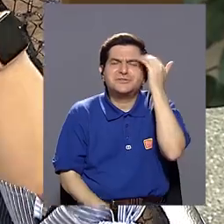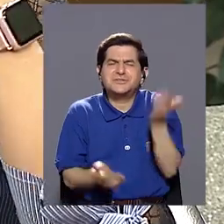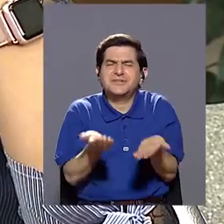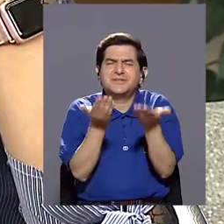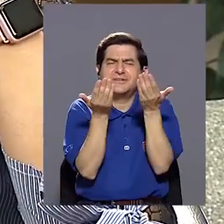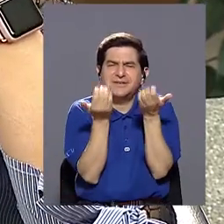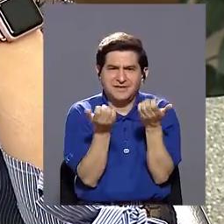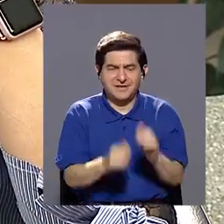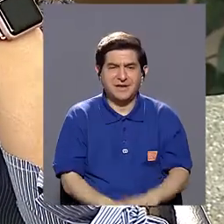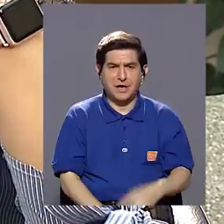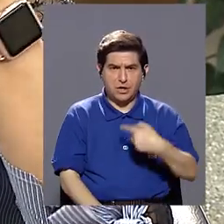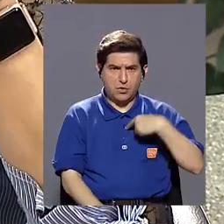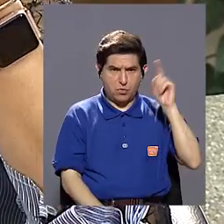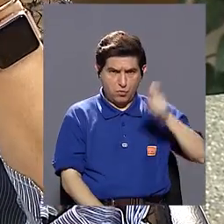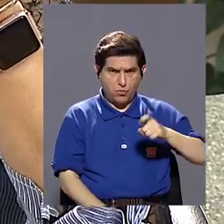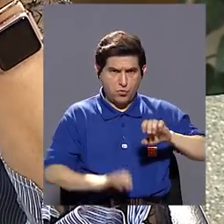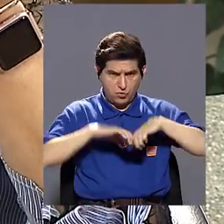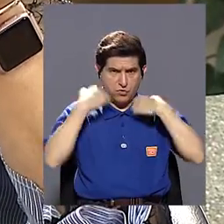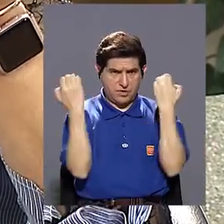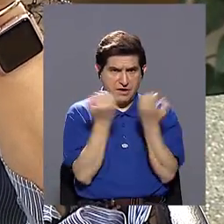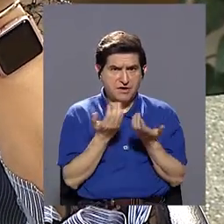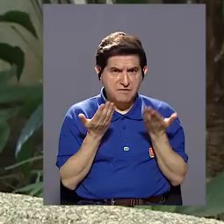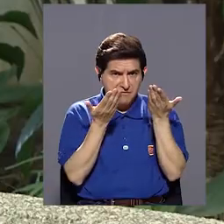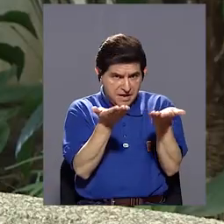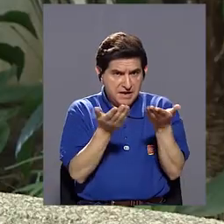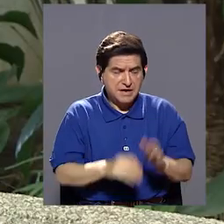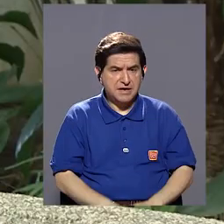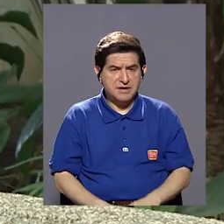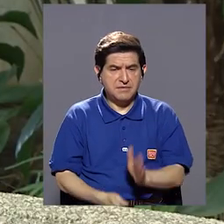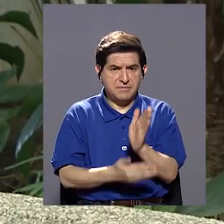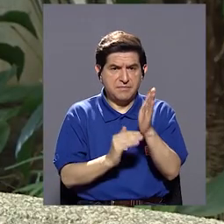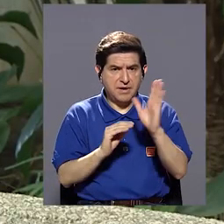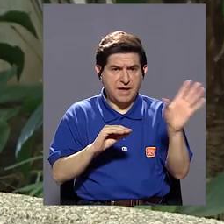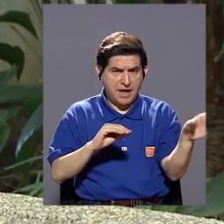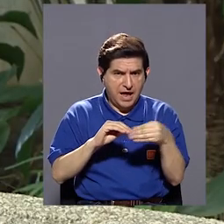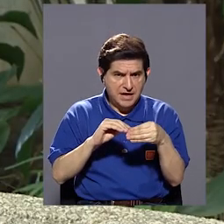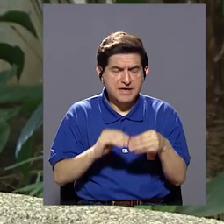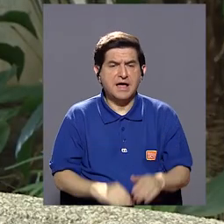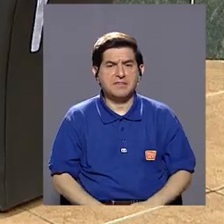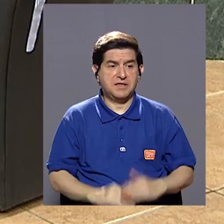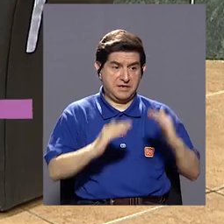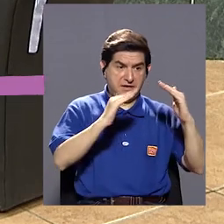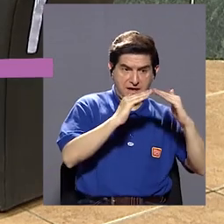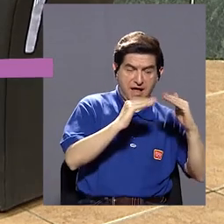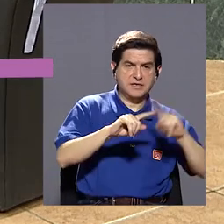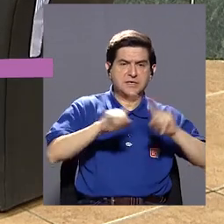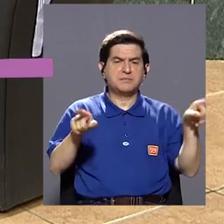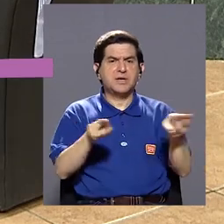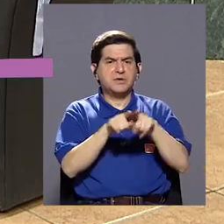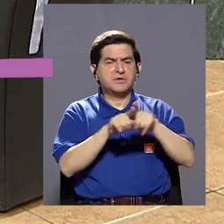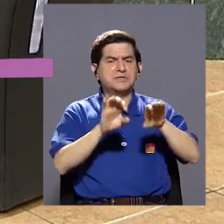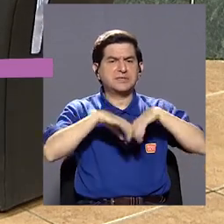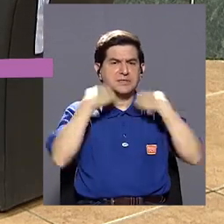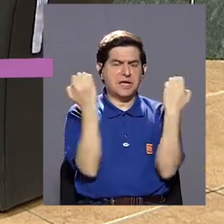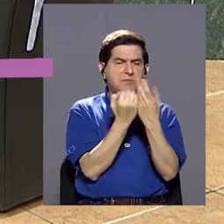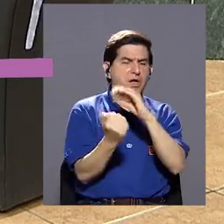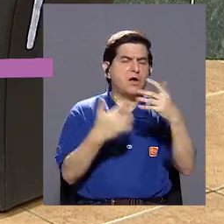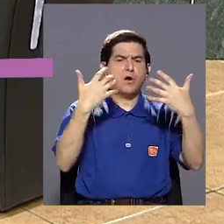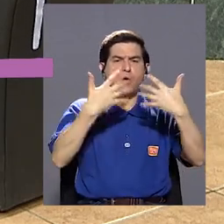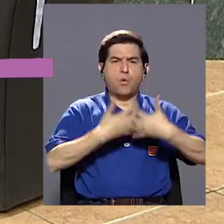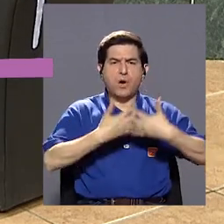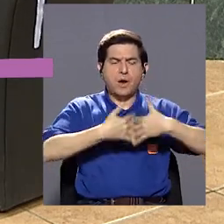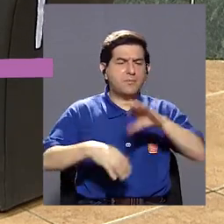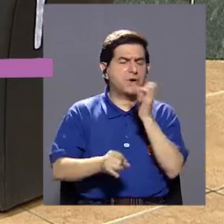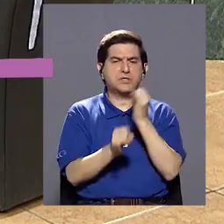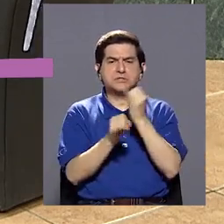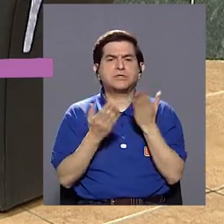era, uno tiene que poner el equipo. O sea, además de la infraestructura de mi casa, ¿verdad? Pero también el equipo, ¿o eso la empresa o la